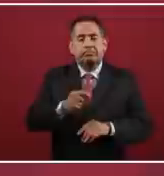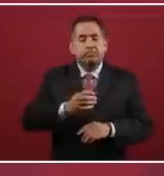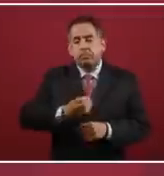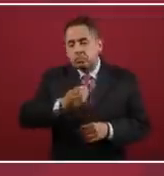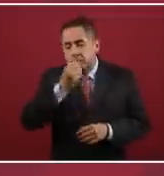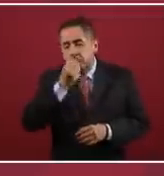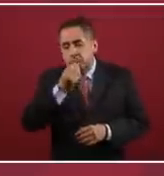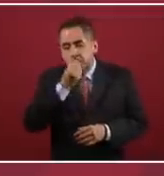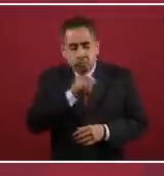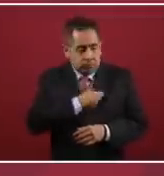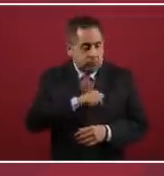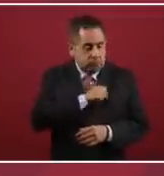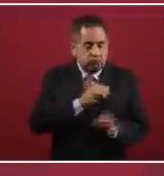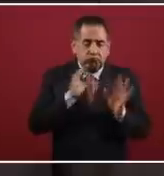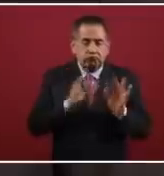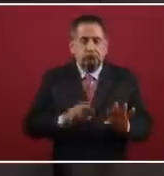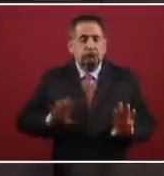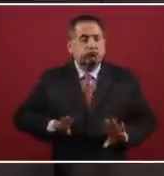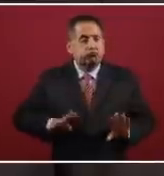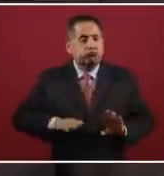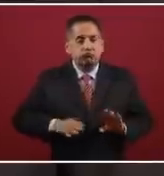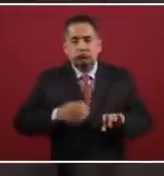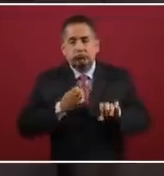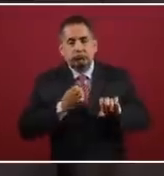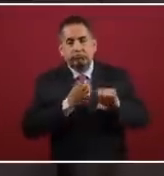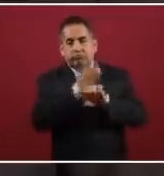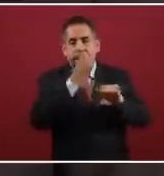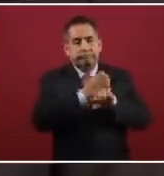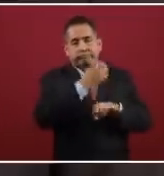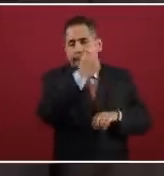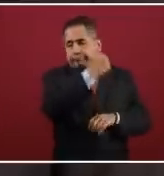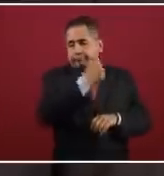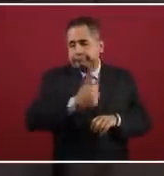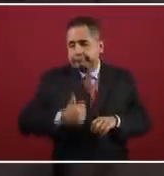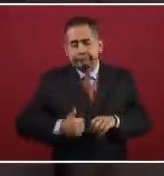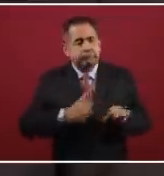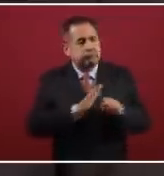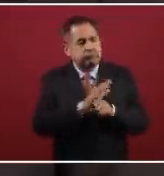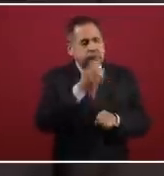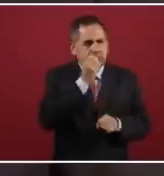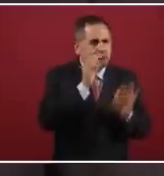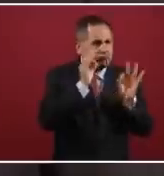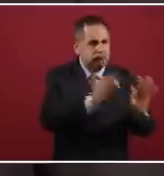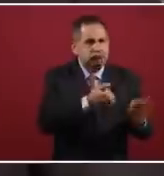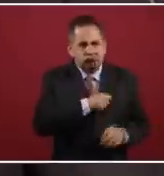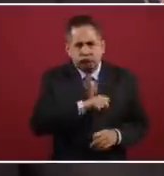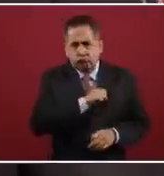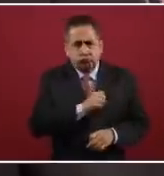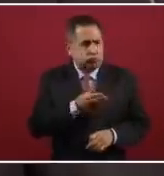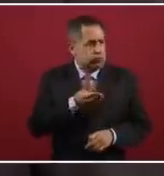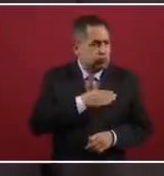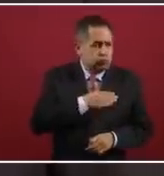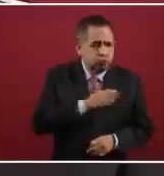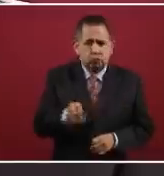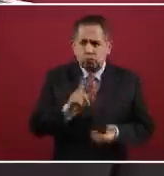comida regional, de los productos regionales, de lo nutritivo que